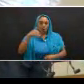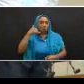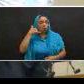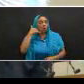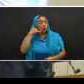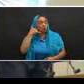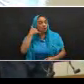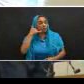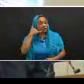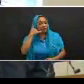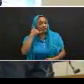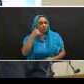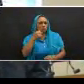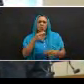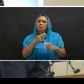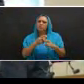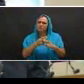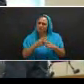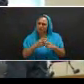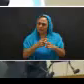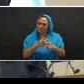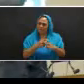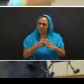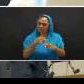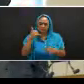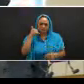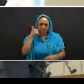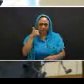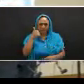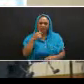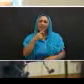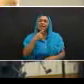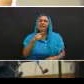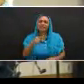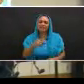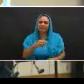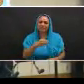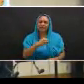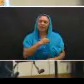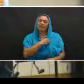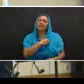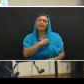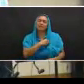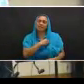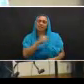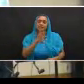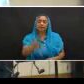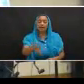muestra, como señal, y que nos permitas poder orar por ti.